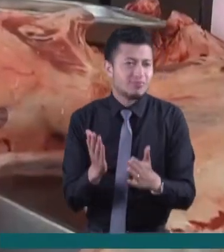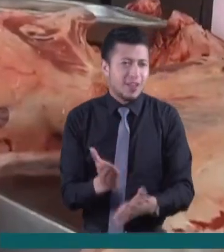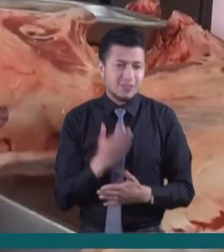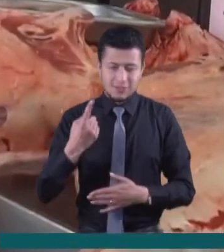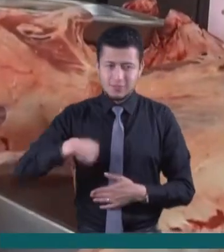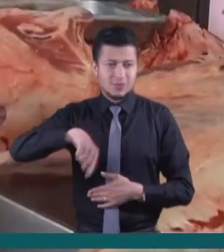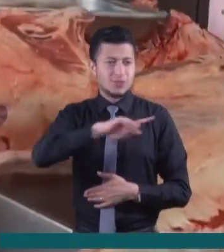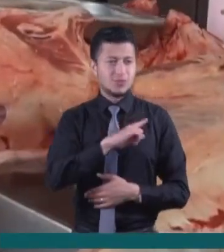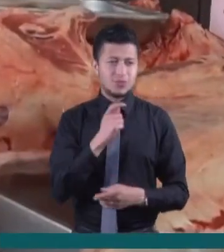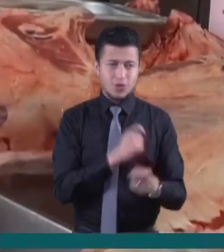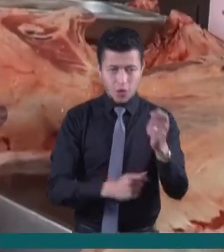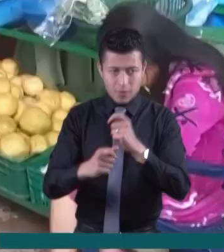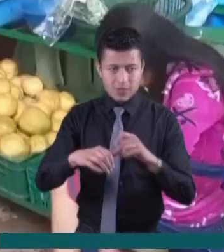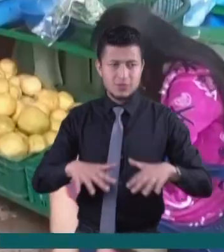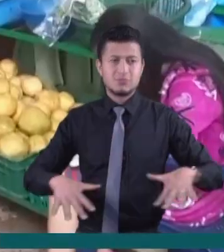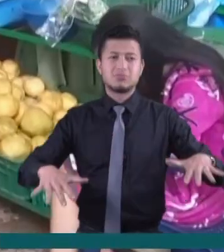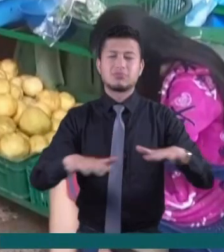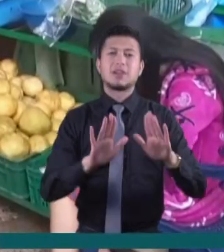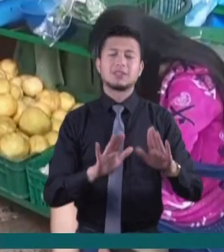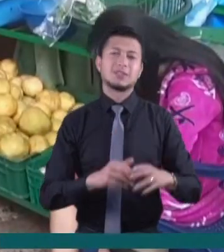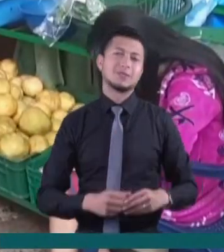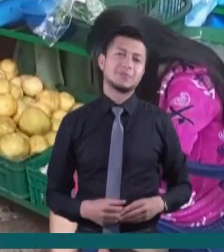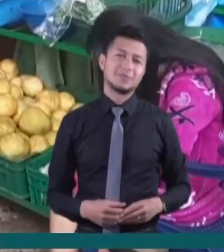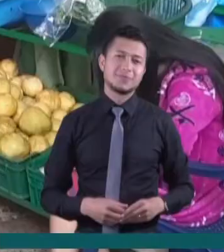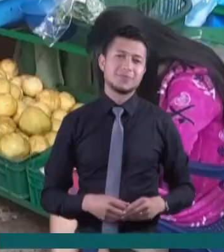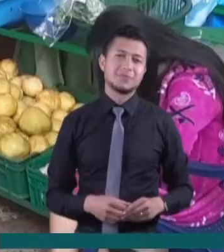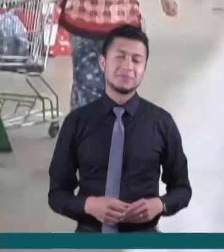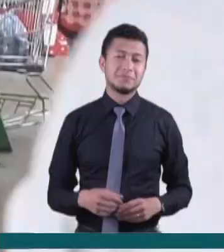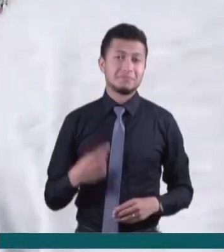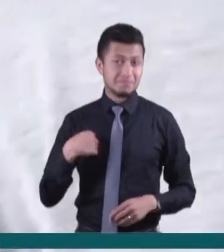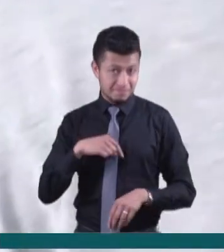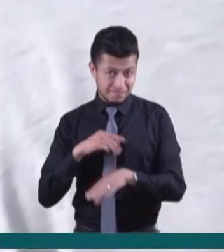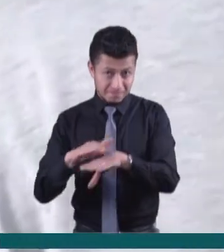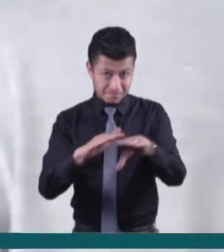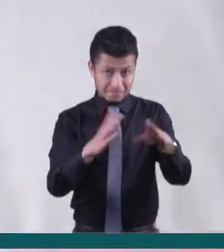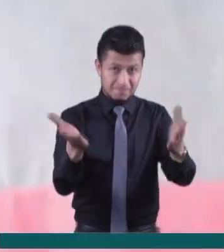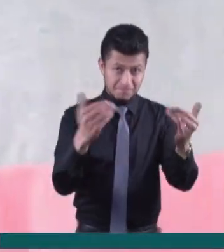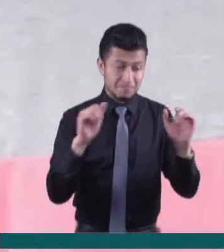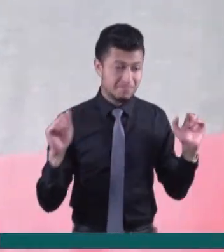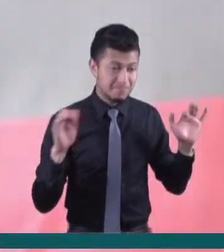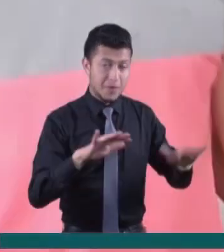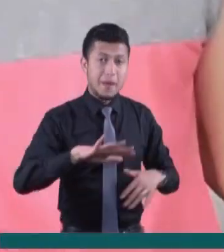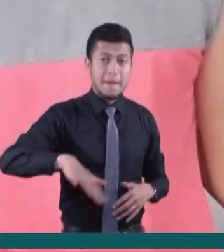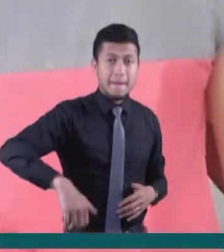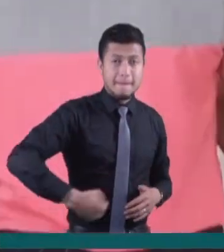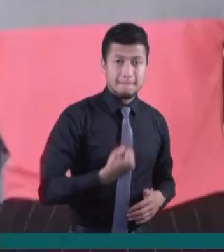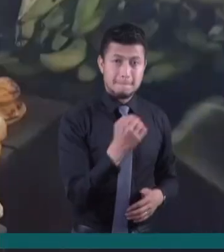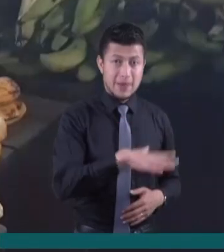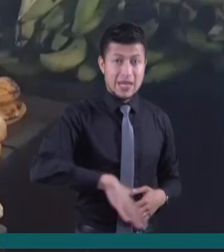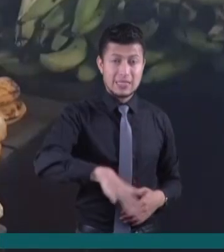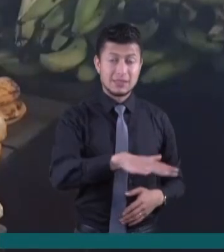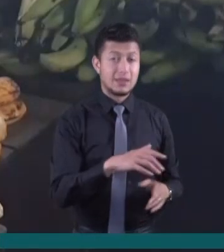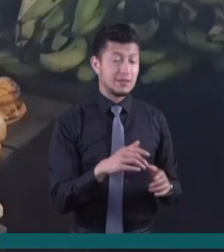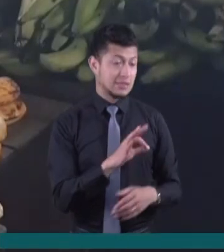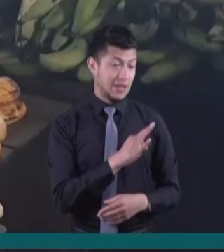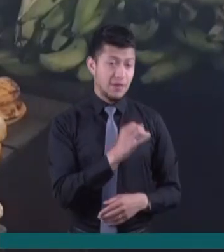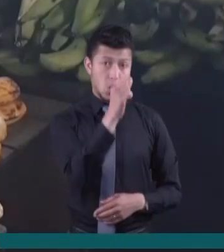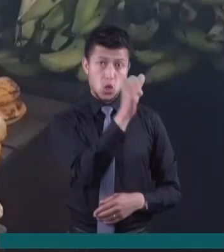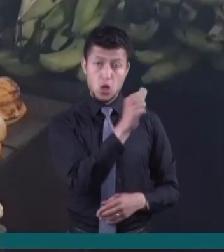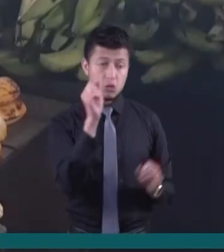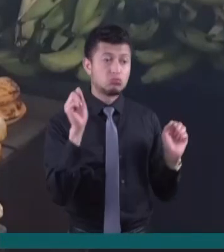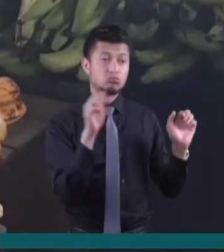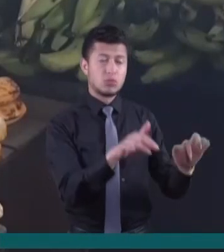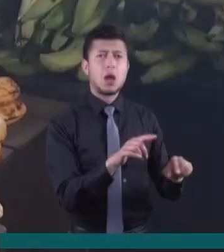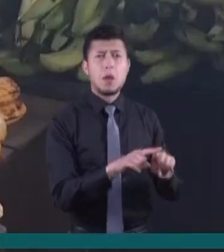que tenemos acá los comerciantes de la central de abasto. Los invitamos a volver a la plaza. Si bien los fines de semana son los días de